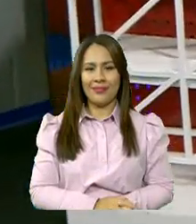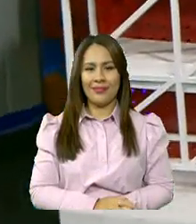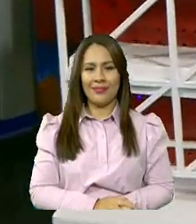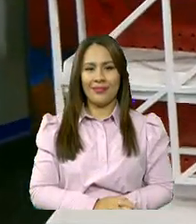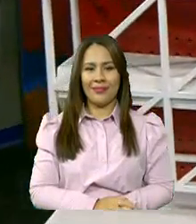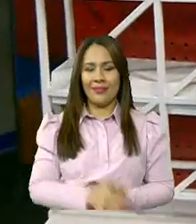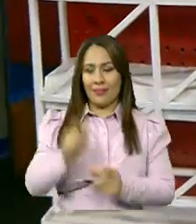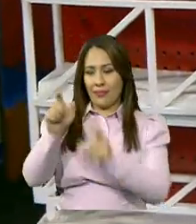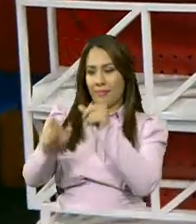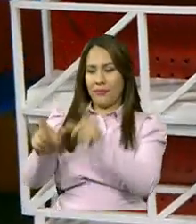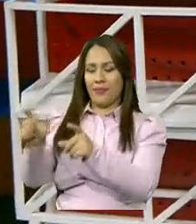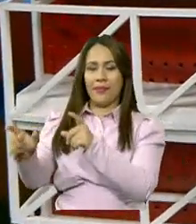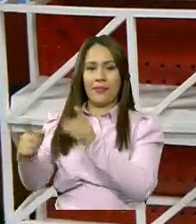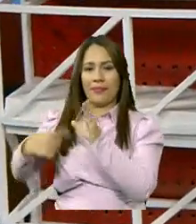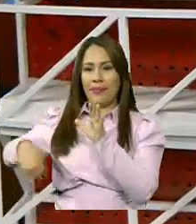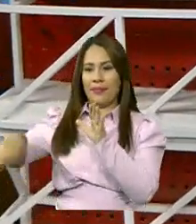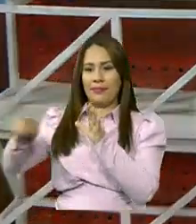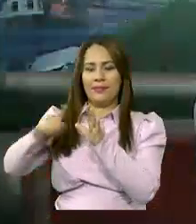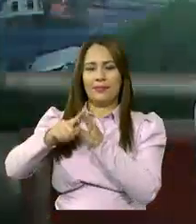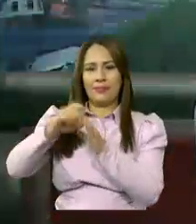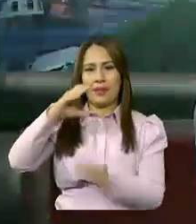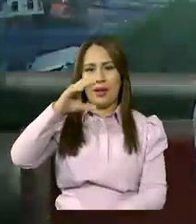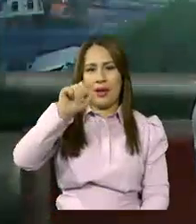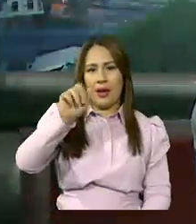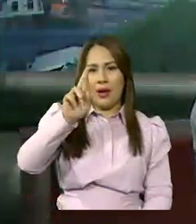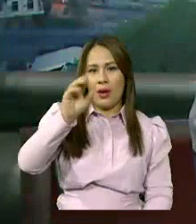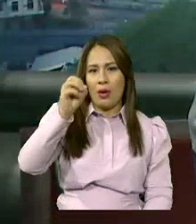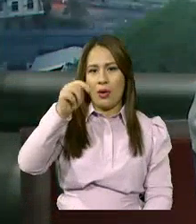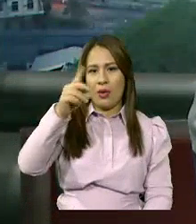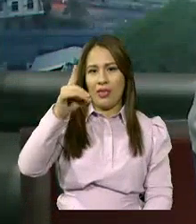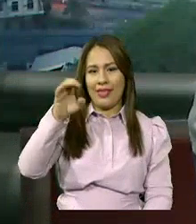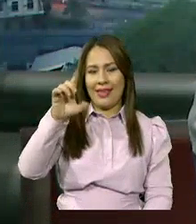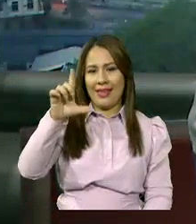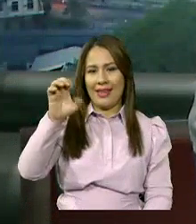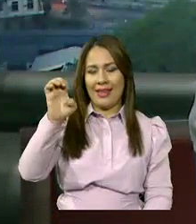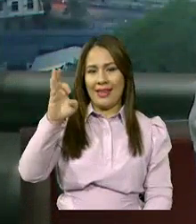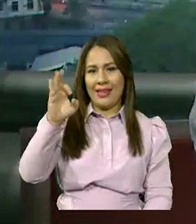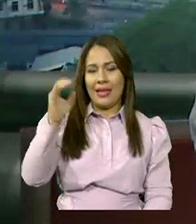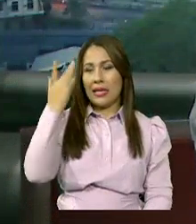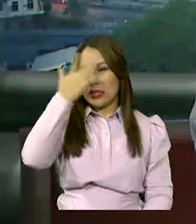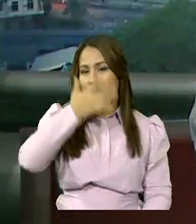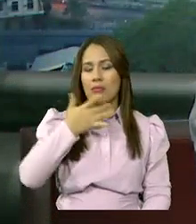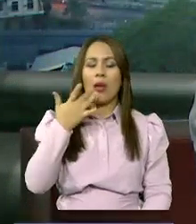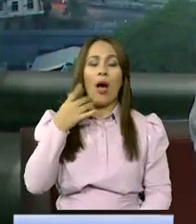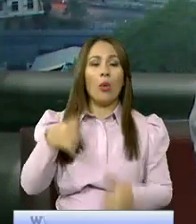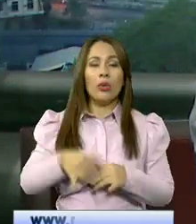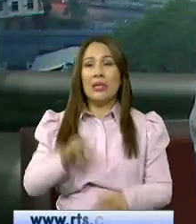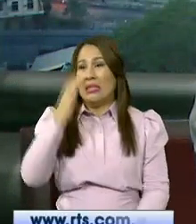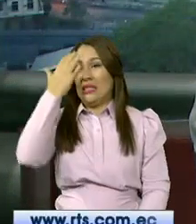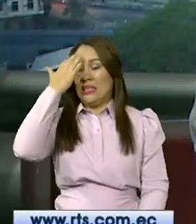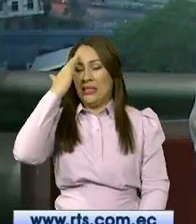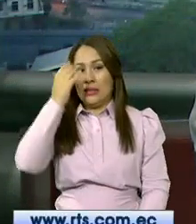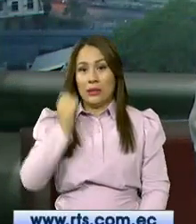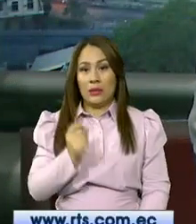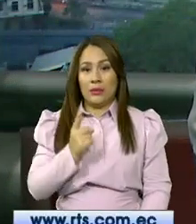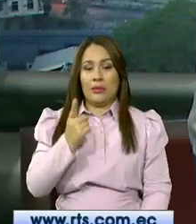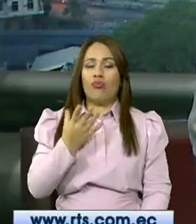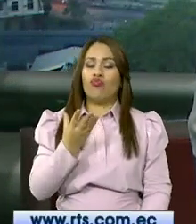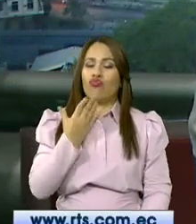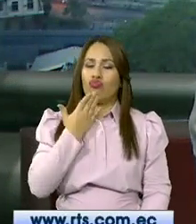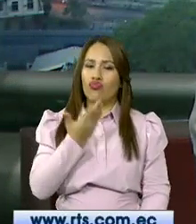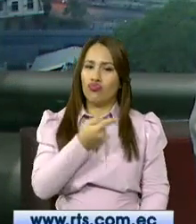Los habitantes de la parroquia Carondelet del cantón San Lorenzo en la provincia de Esmeraldas continúan conmocionados por la terrible agresión